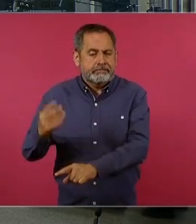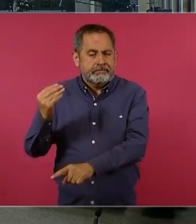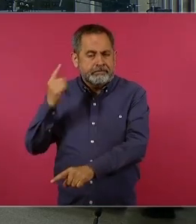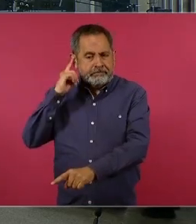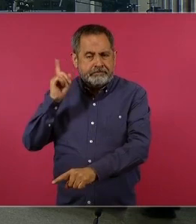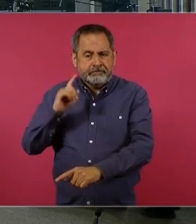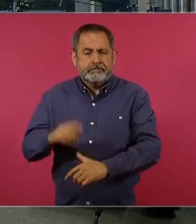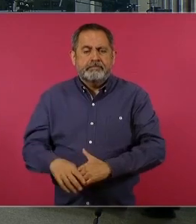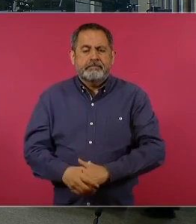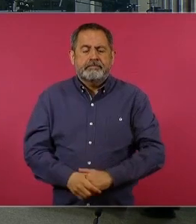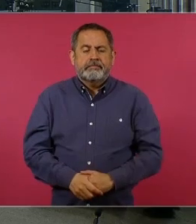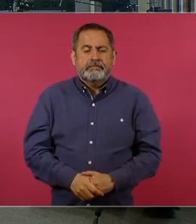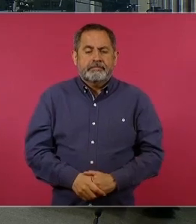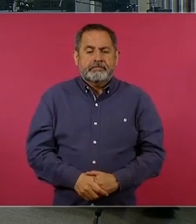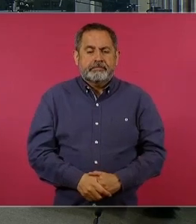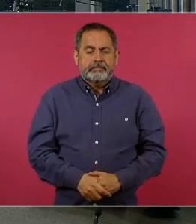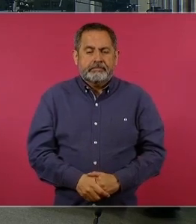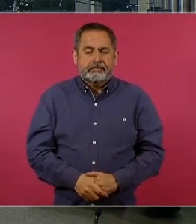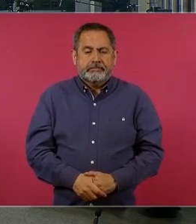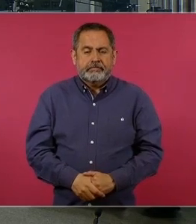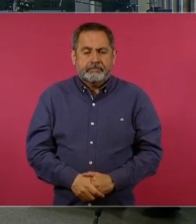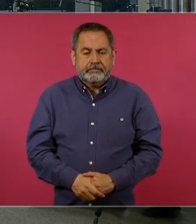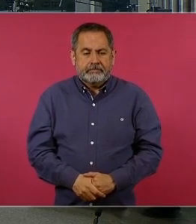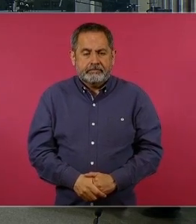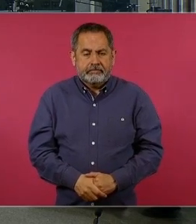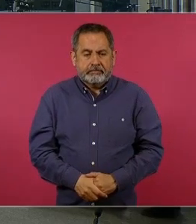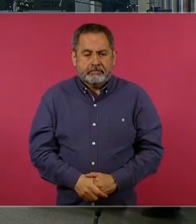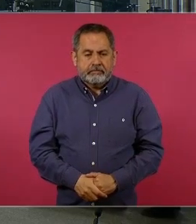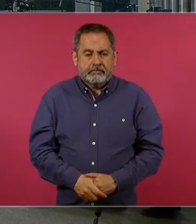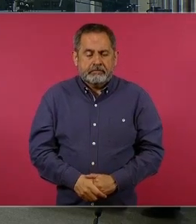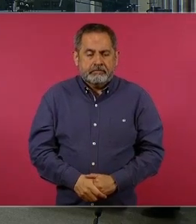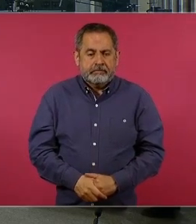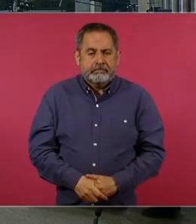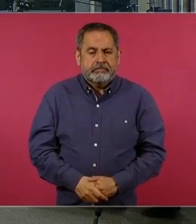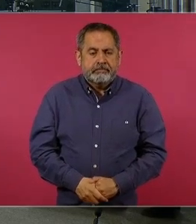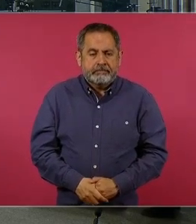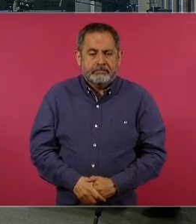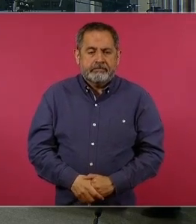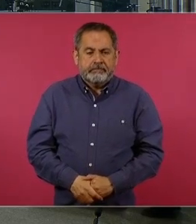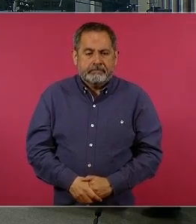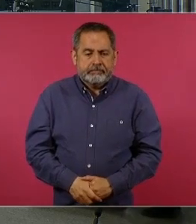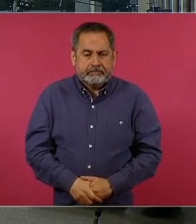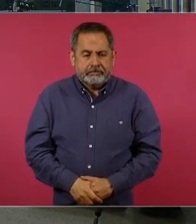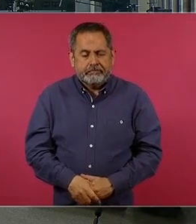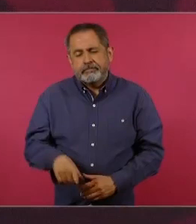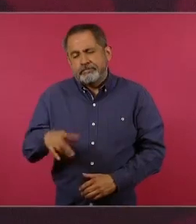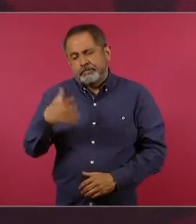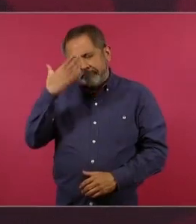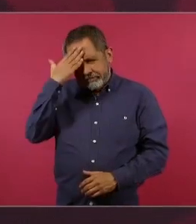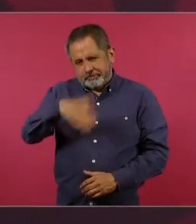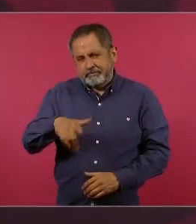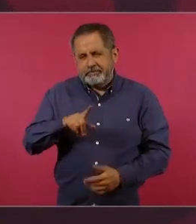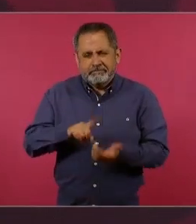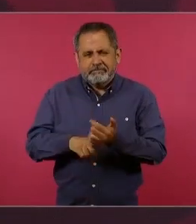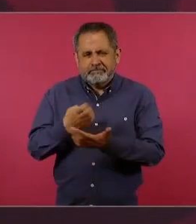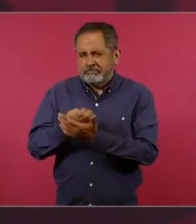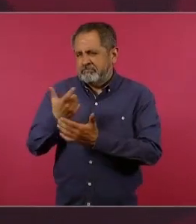ingeniero Slim el nerviosismo de los mercados? Él sabe que La economía está